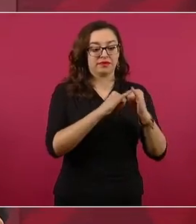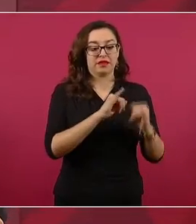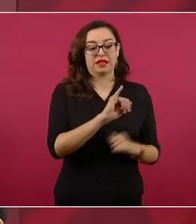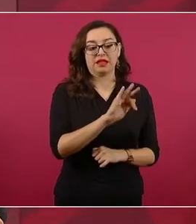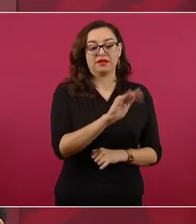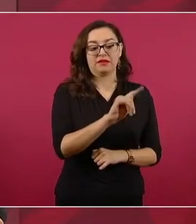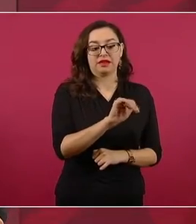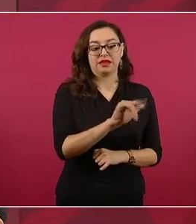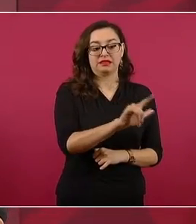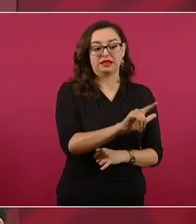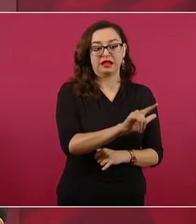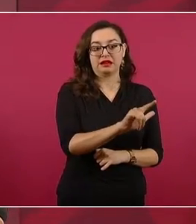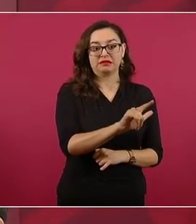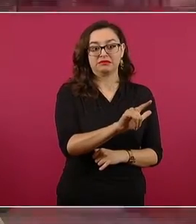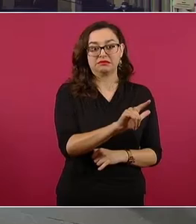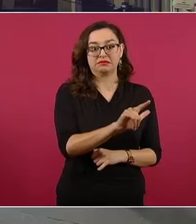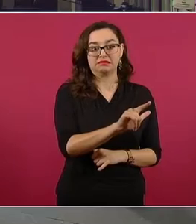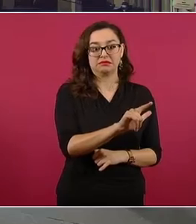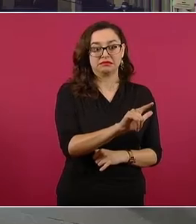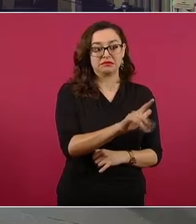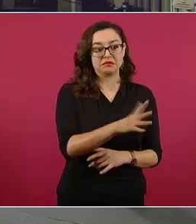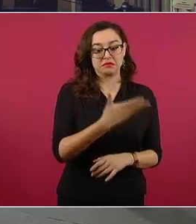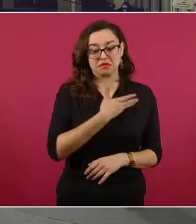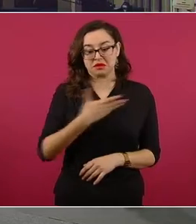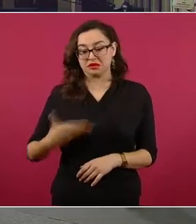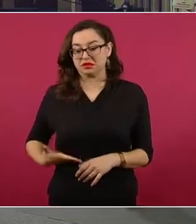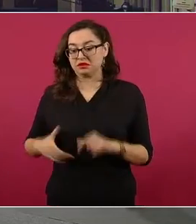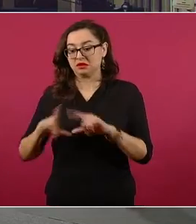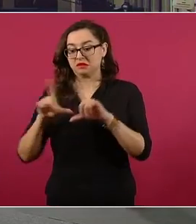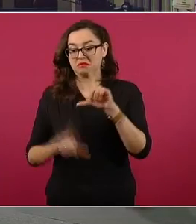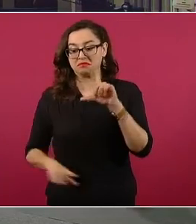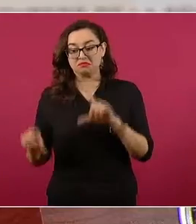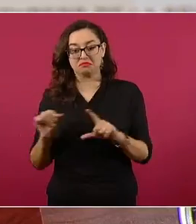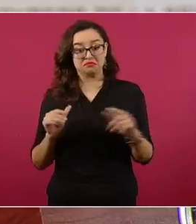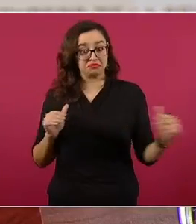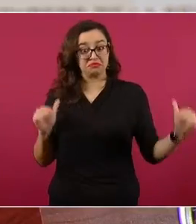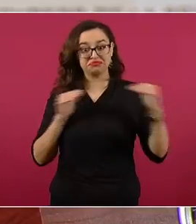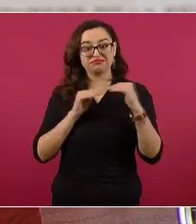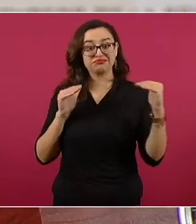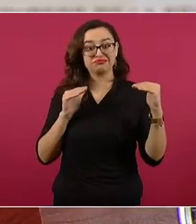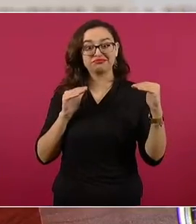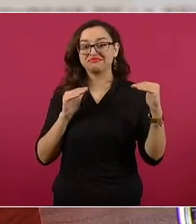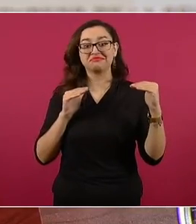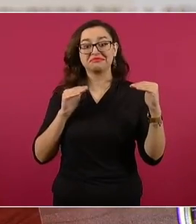repito, que el presidente de la República.